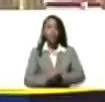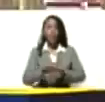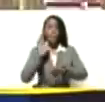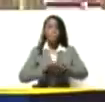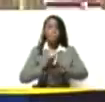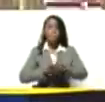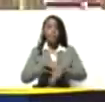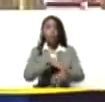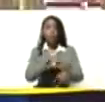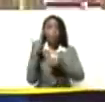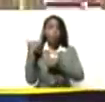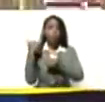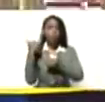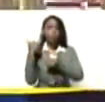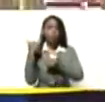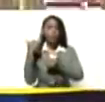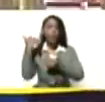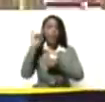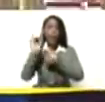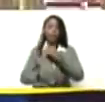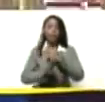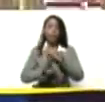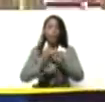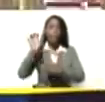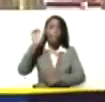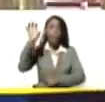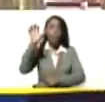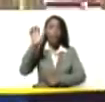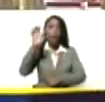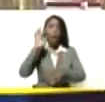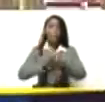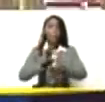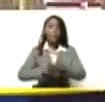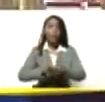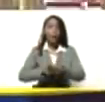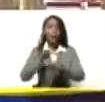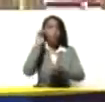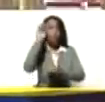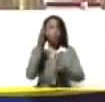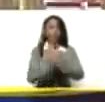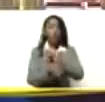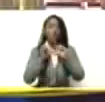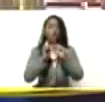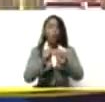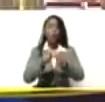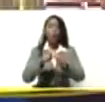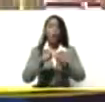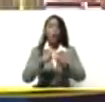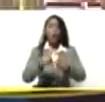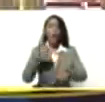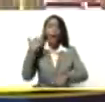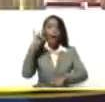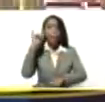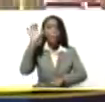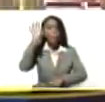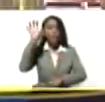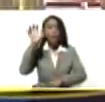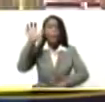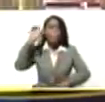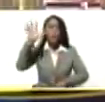pasó y tenemos patria y pasara lo que pasara y seguiremos teniendo patria patria